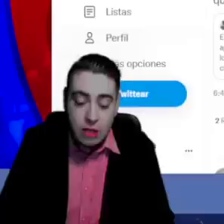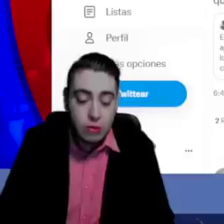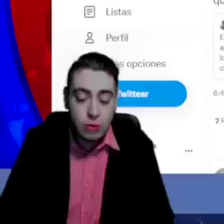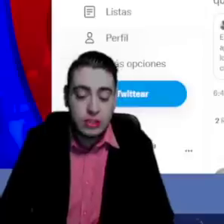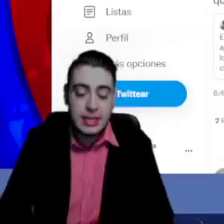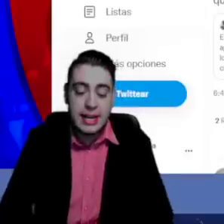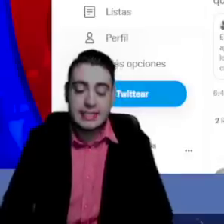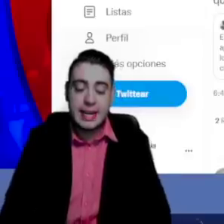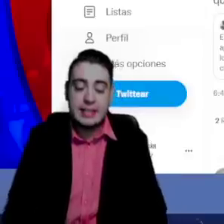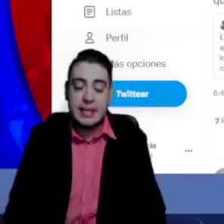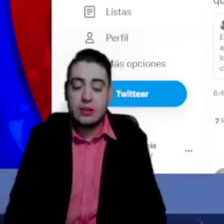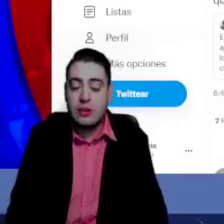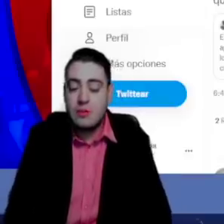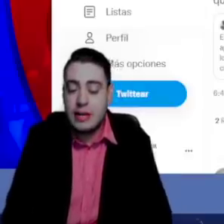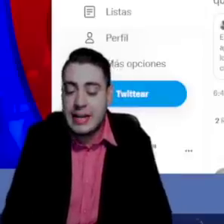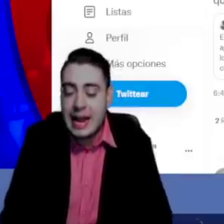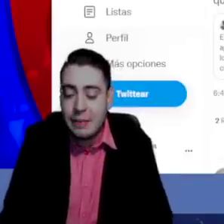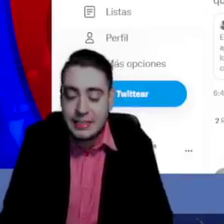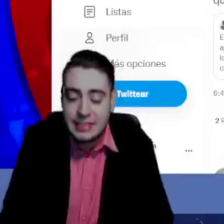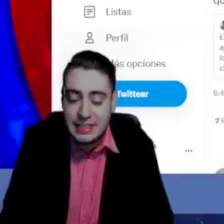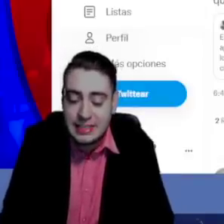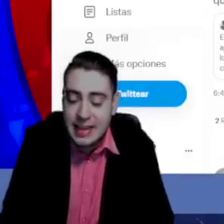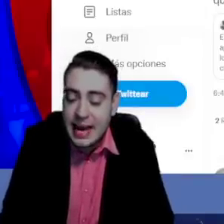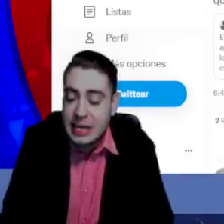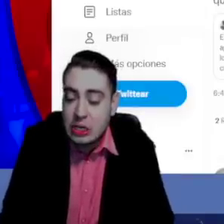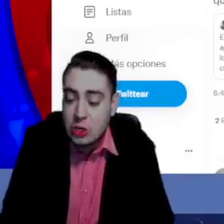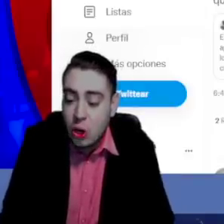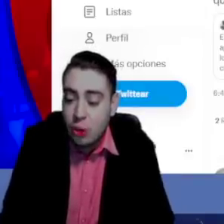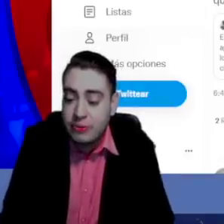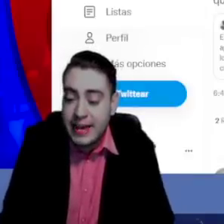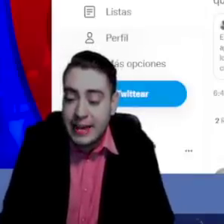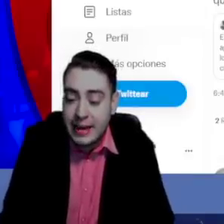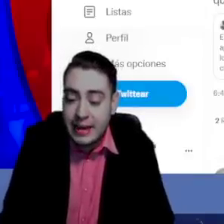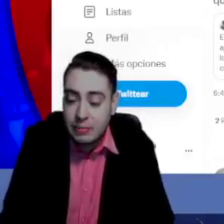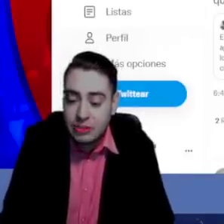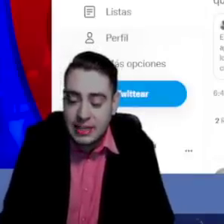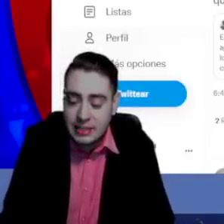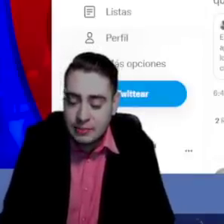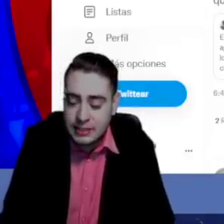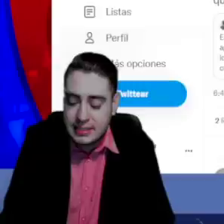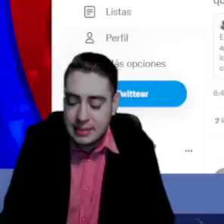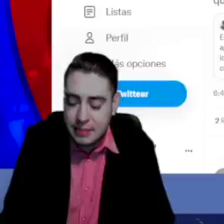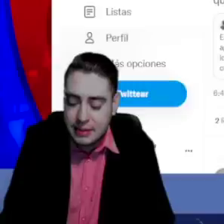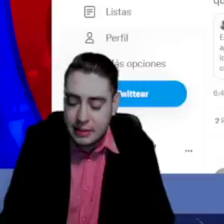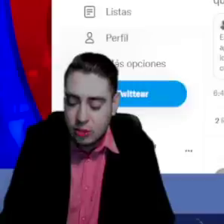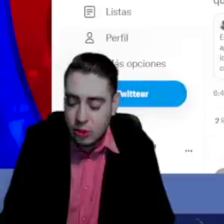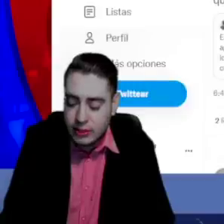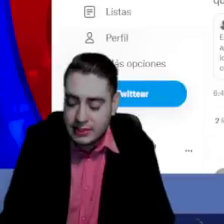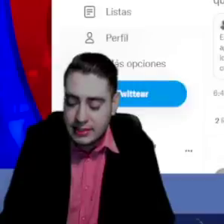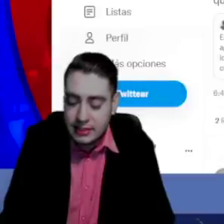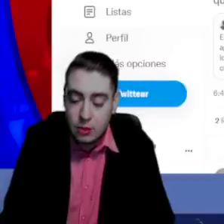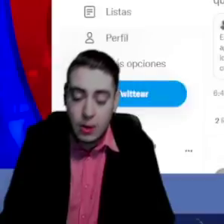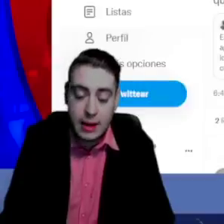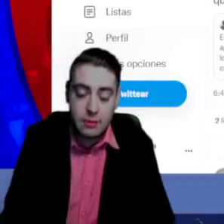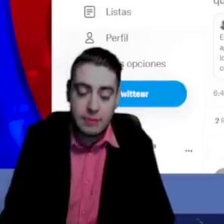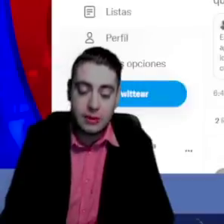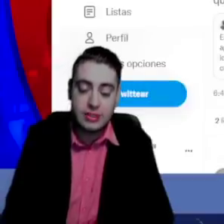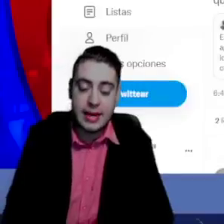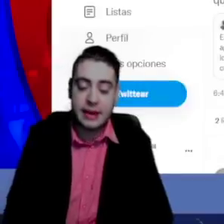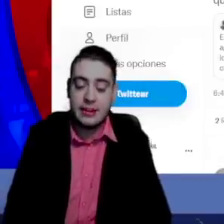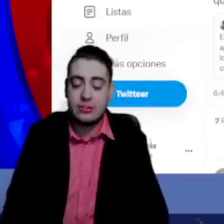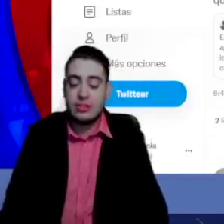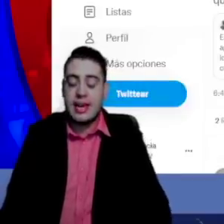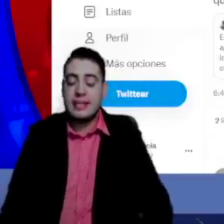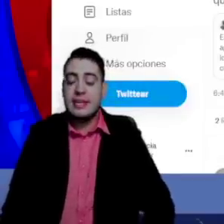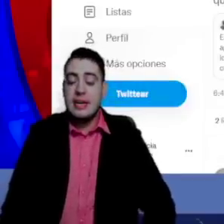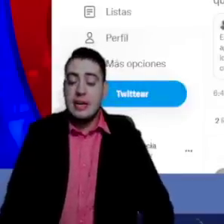cara. Tú no serás candidato de Morena a la presidencia y no te queremos. Es precisamente todo lo que está circulando, amigos,